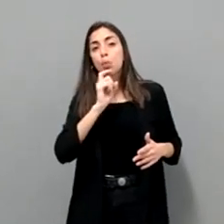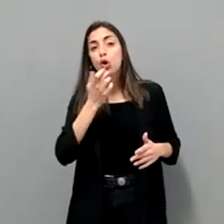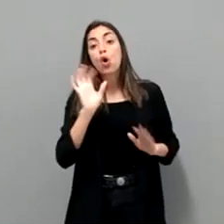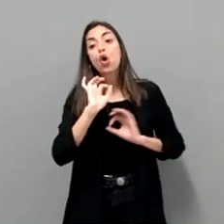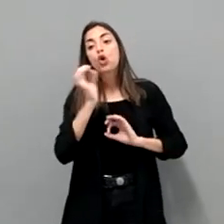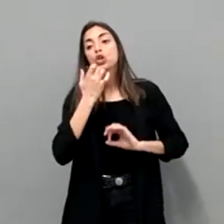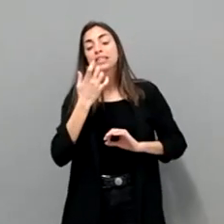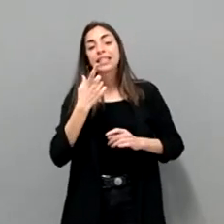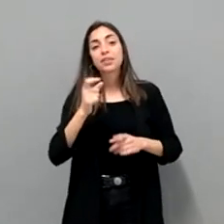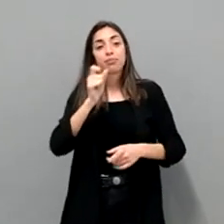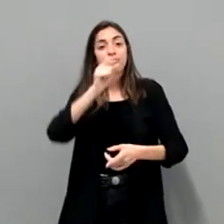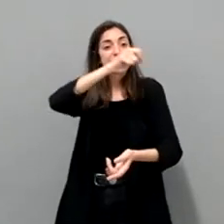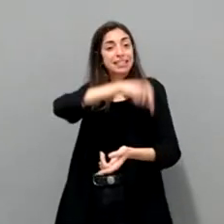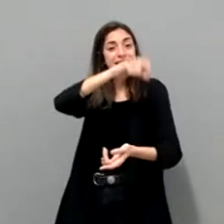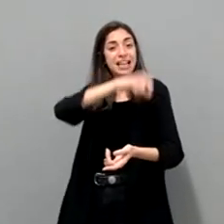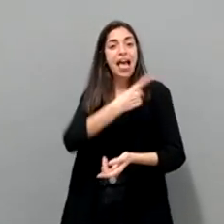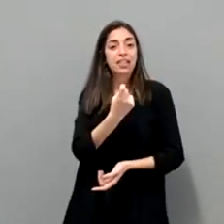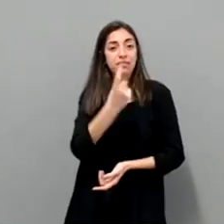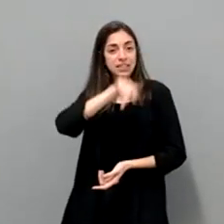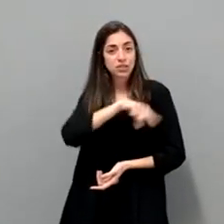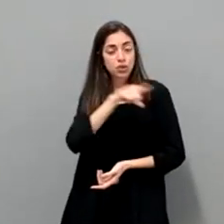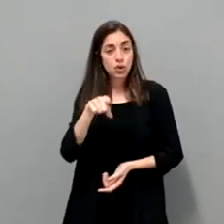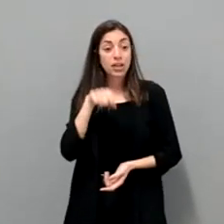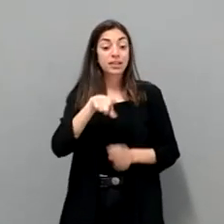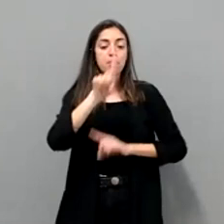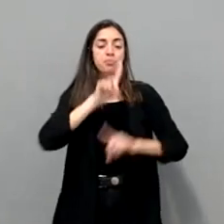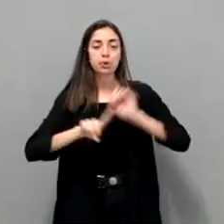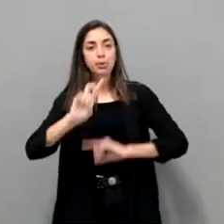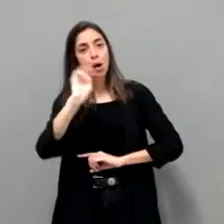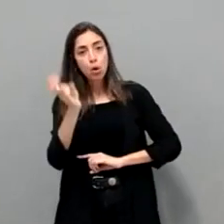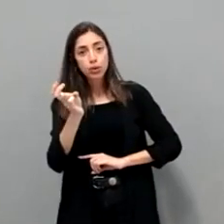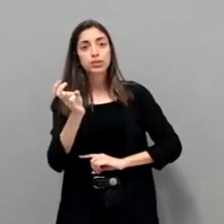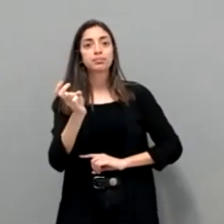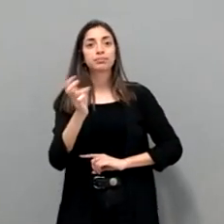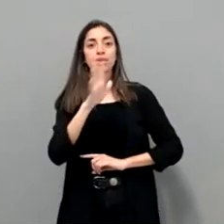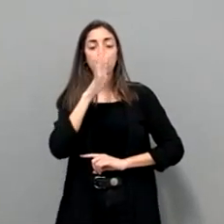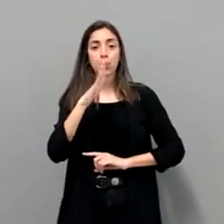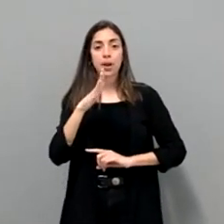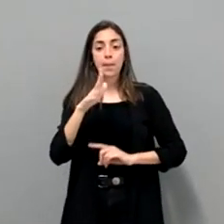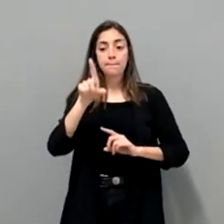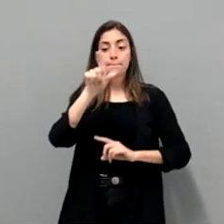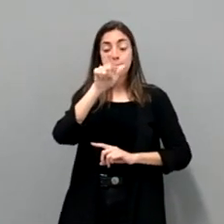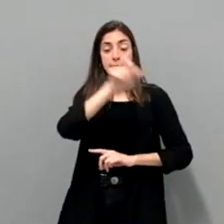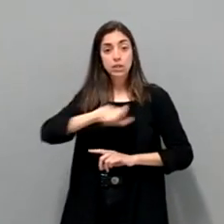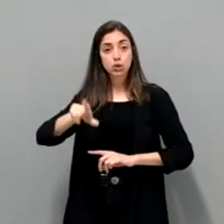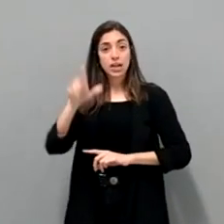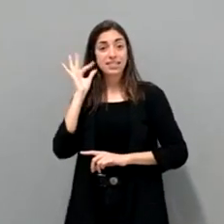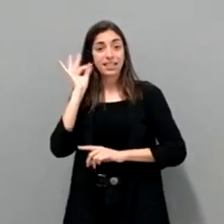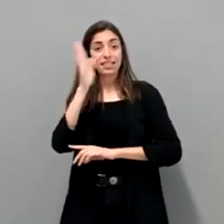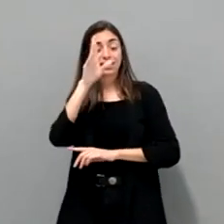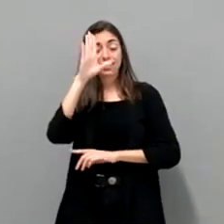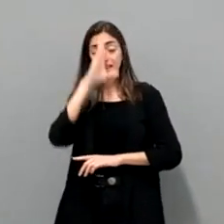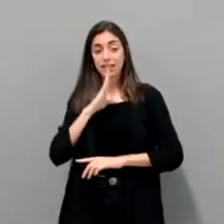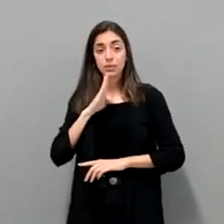está otro de los problemas, ¿no? Y específico de las mujeres con parálisis cerebral. Porque en general las mujeres con discapacidad quedamos fuera